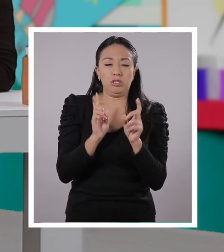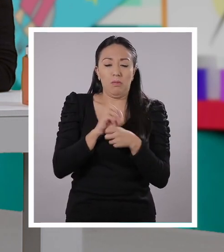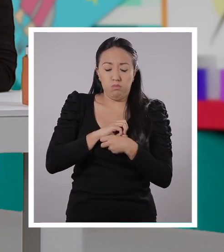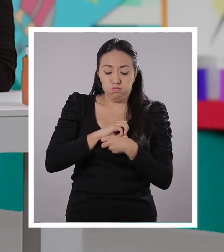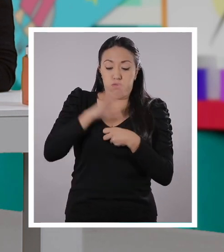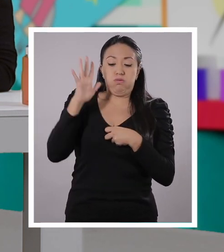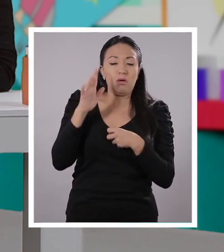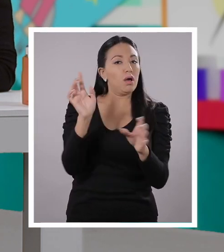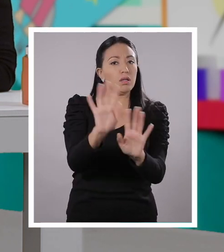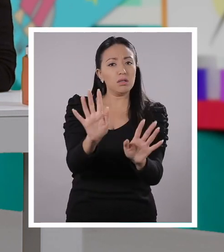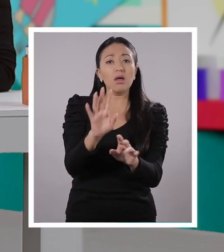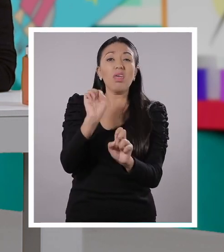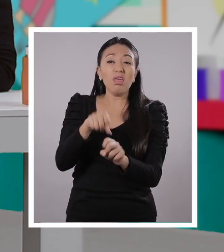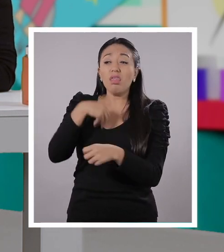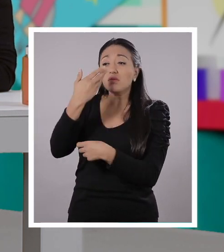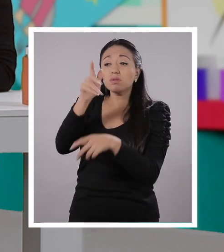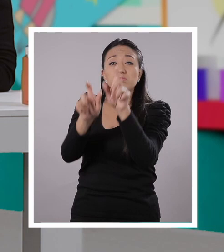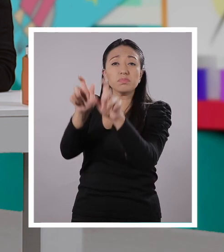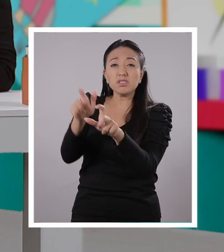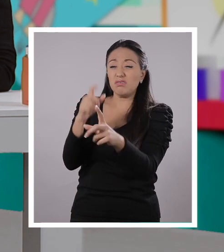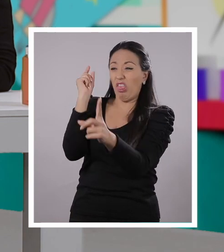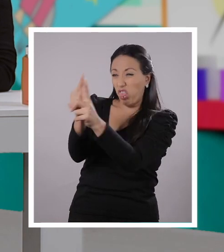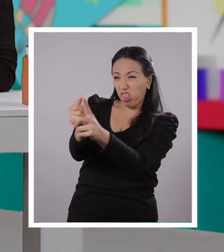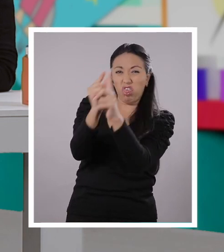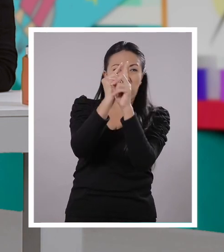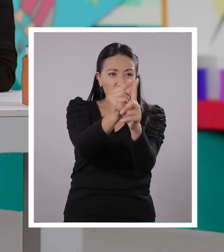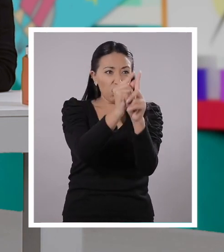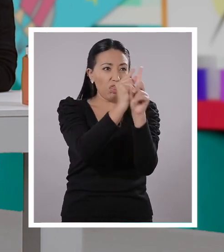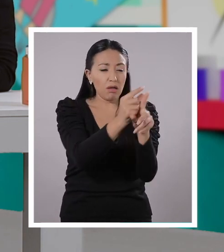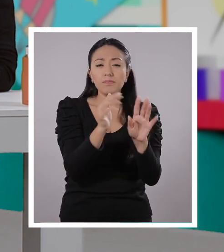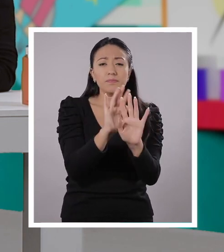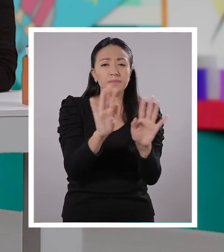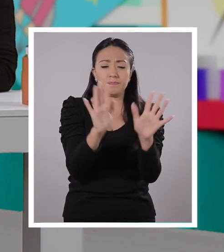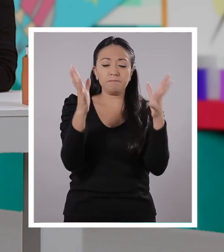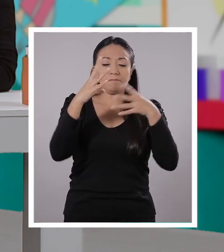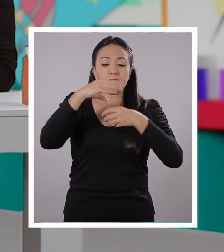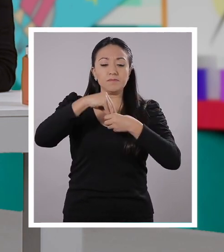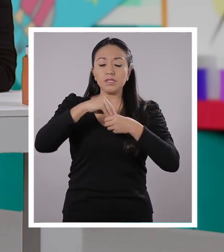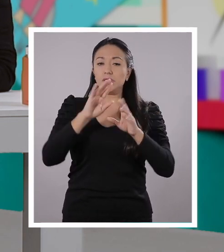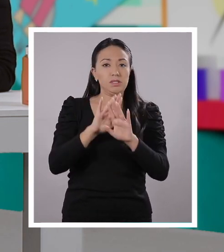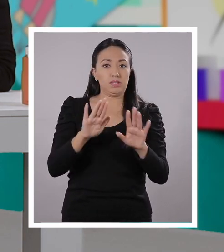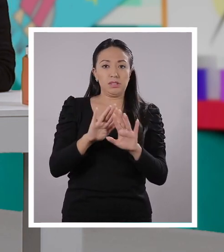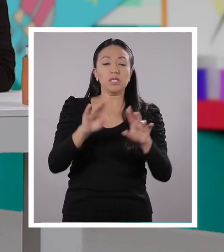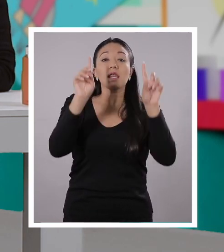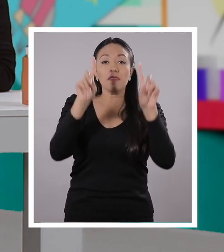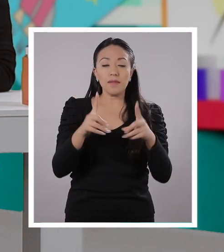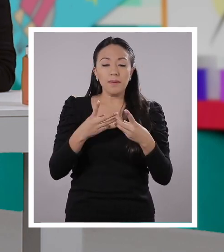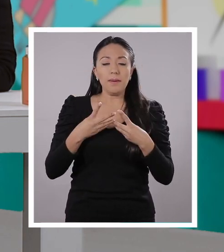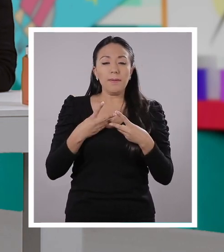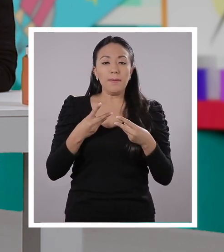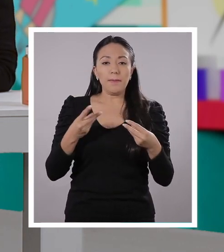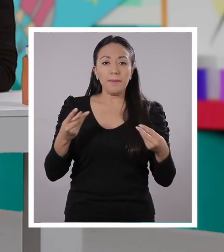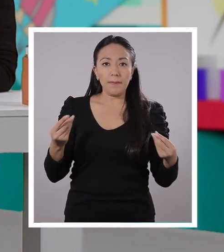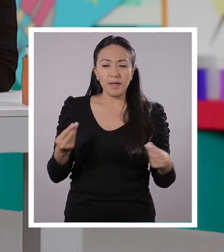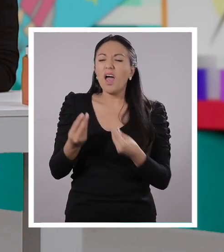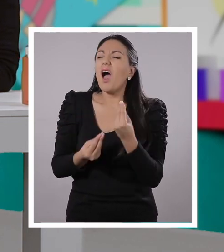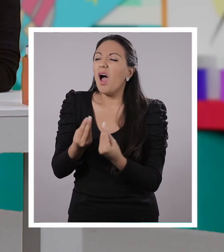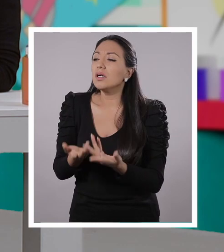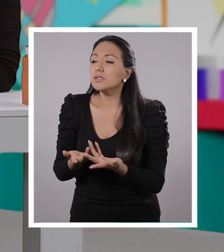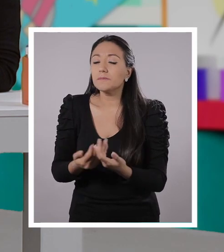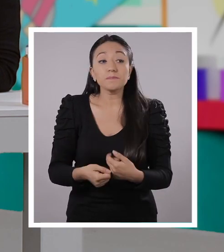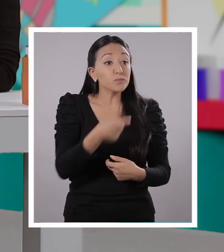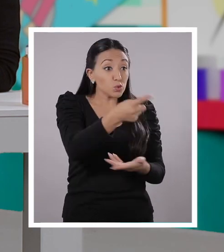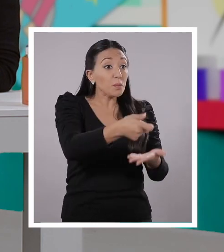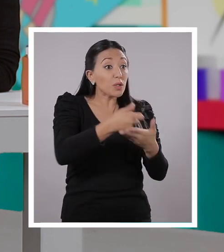se desbordan, tal vez tú puedes herir con palabras o con acciones a otra persona. Exactamente. ¿Y qué podemos hacer para que no se desborden?